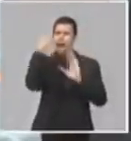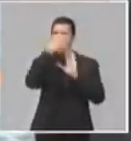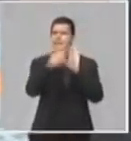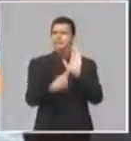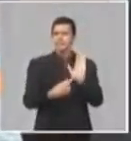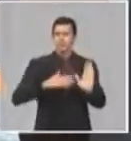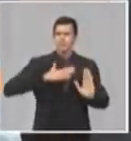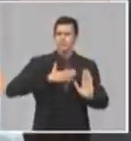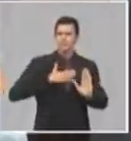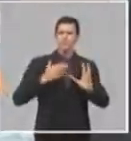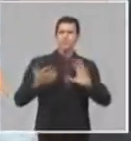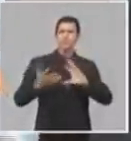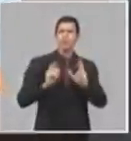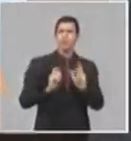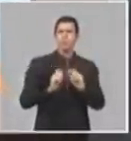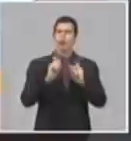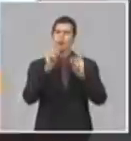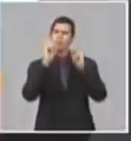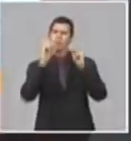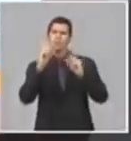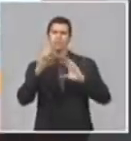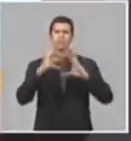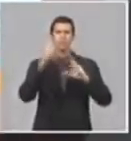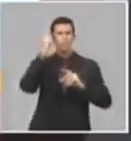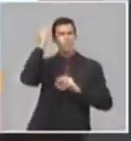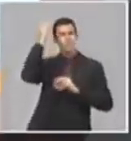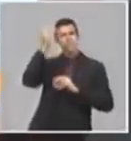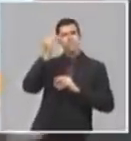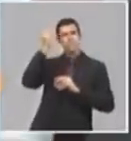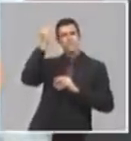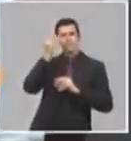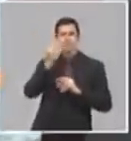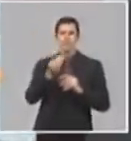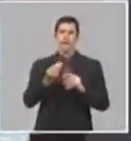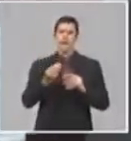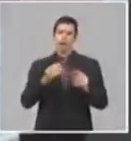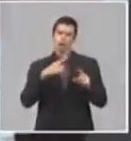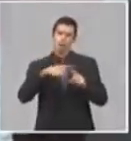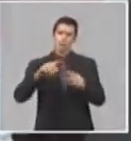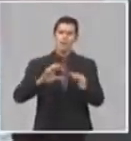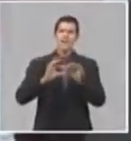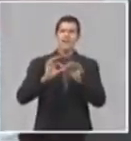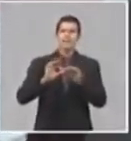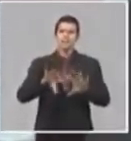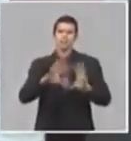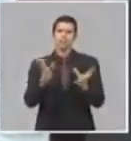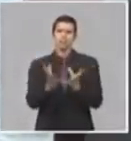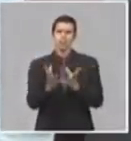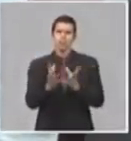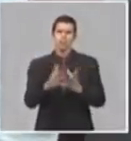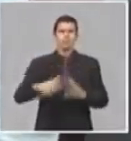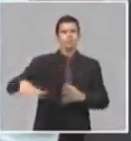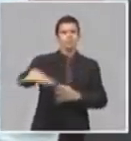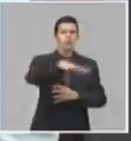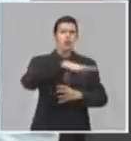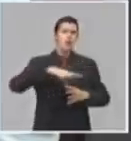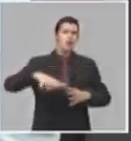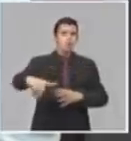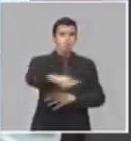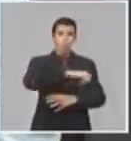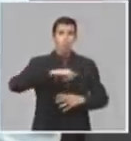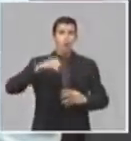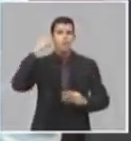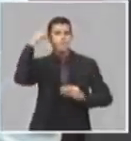abordaje político, con el aseguramiento político y con la manera en que tenemos que trabajar para